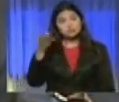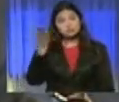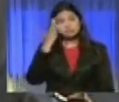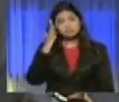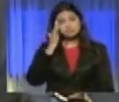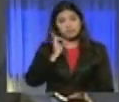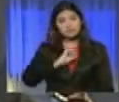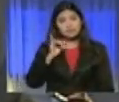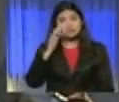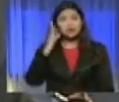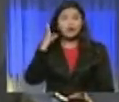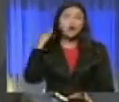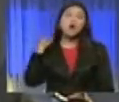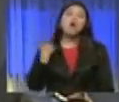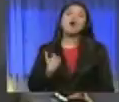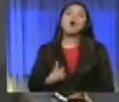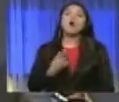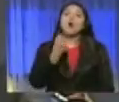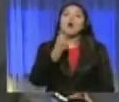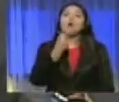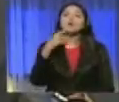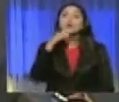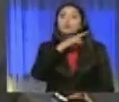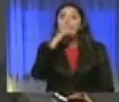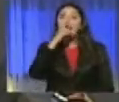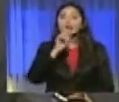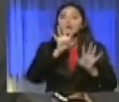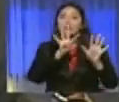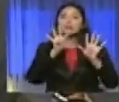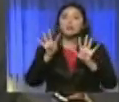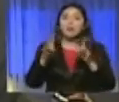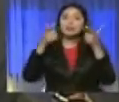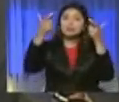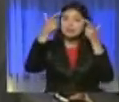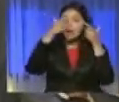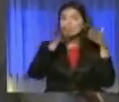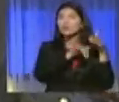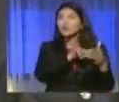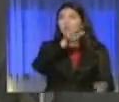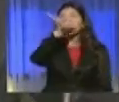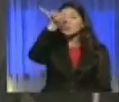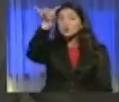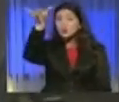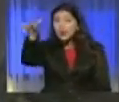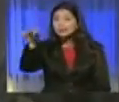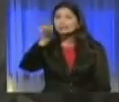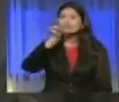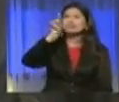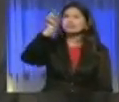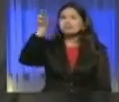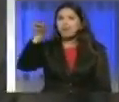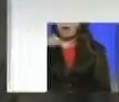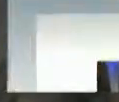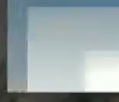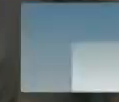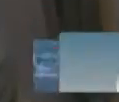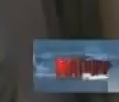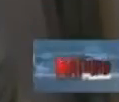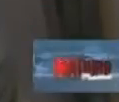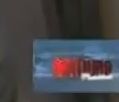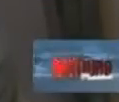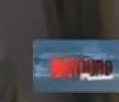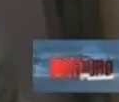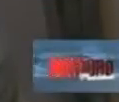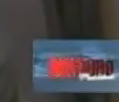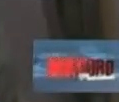señaló, 11 de octubre del año 99, el presidente Chávez visitó a China y dio el paso a esta gran